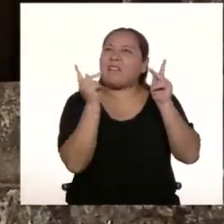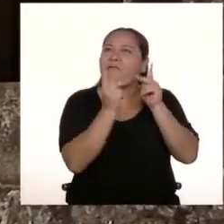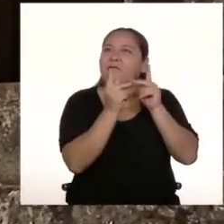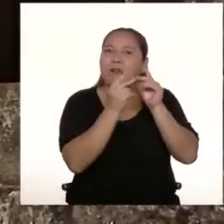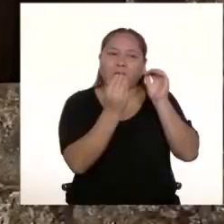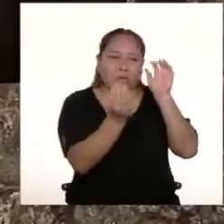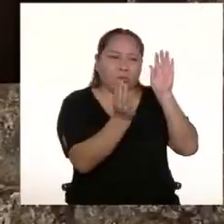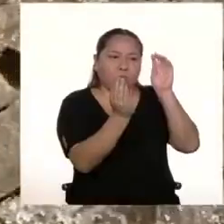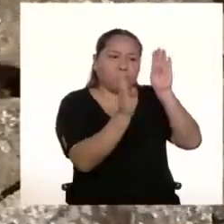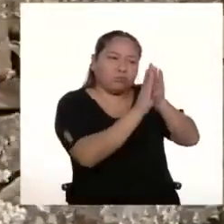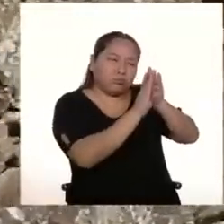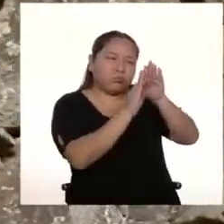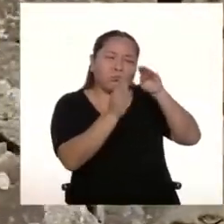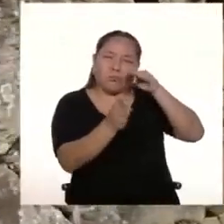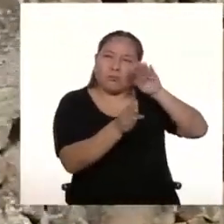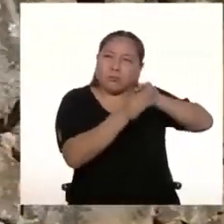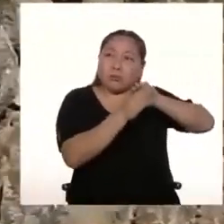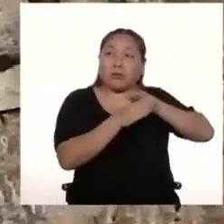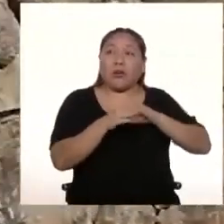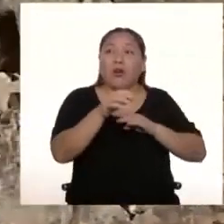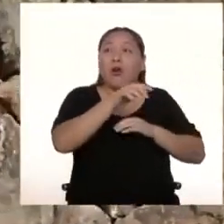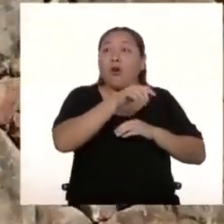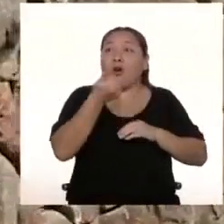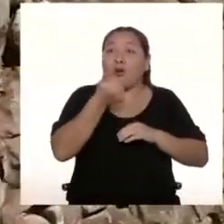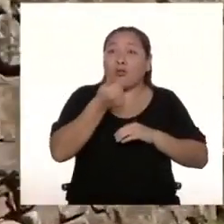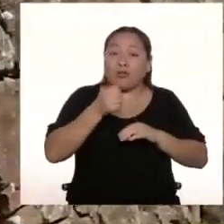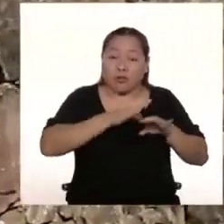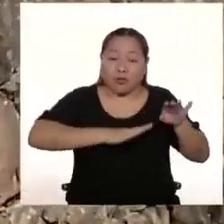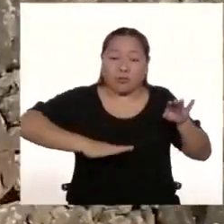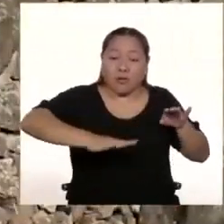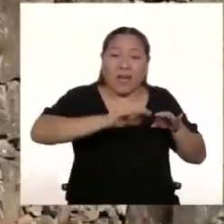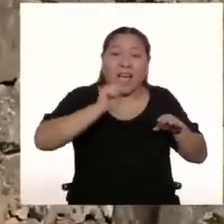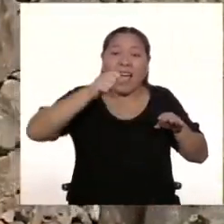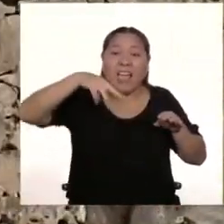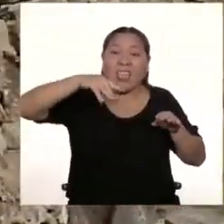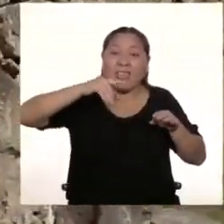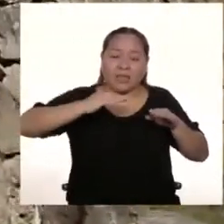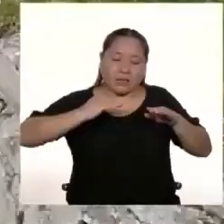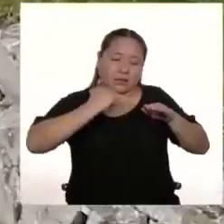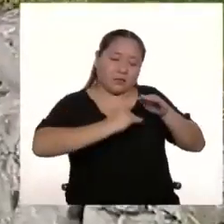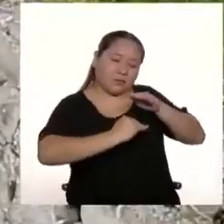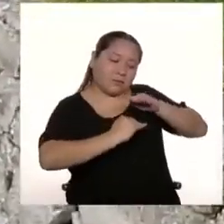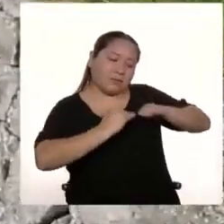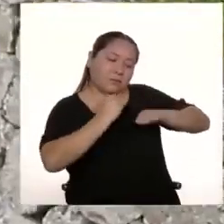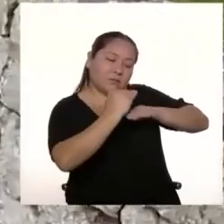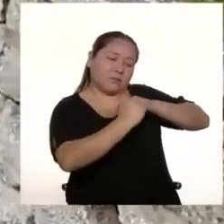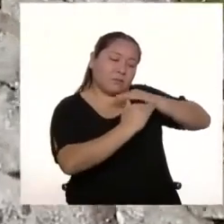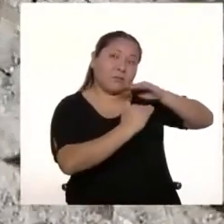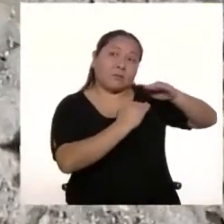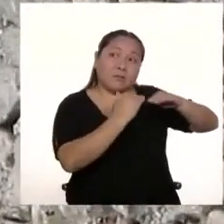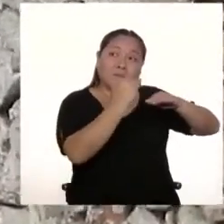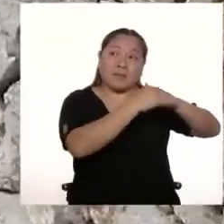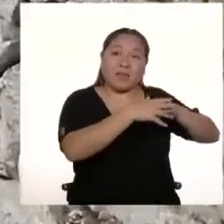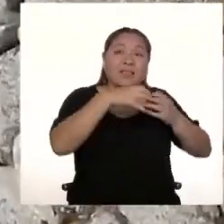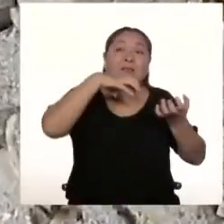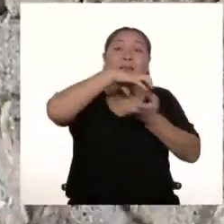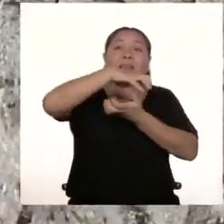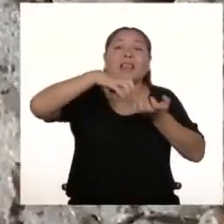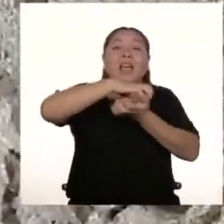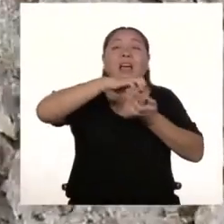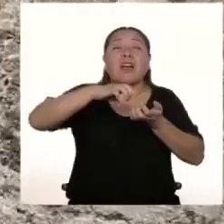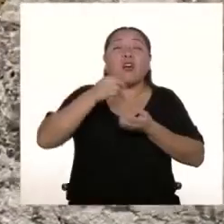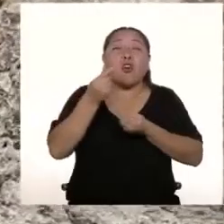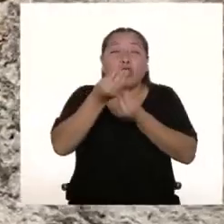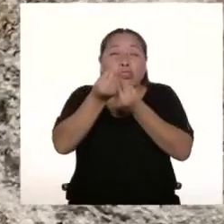En otros casos, como los andenes, el corte era menos preciso y se usaba argamasa de barro mezclada con paja para